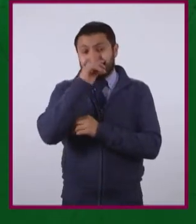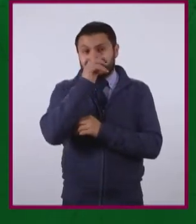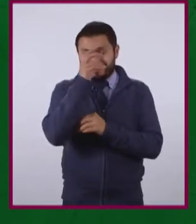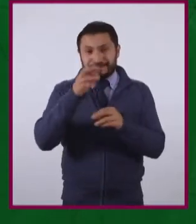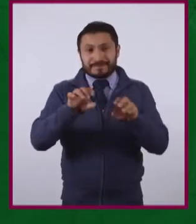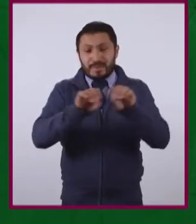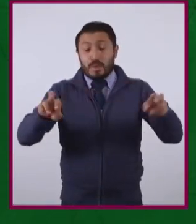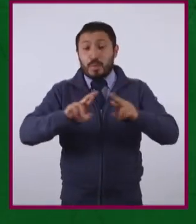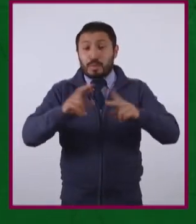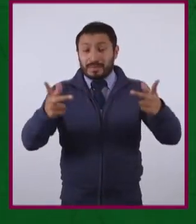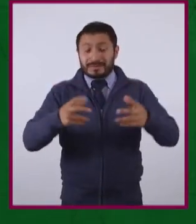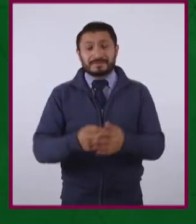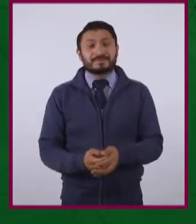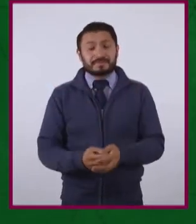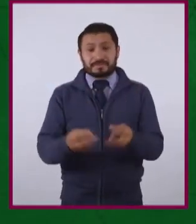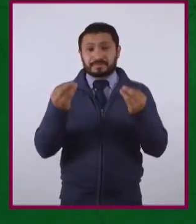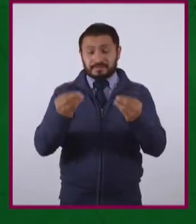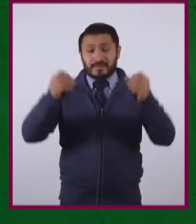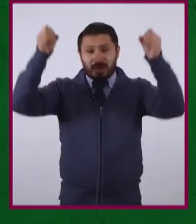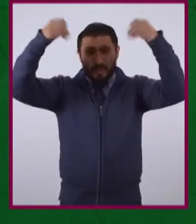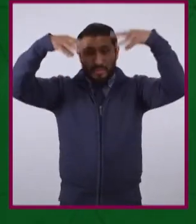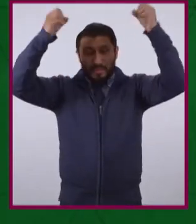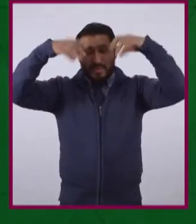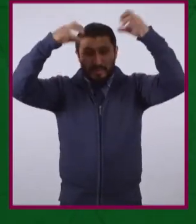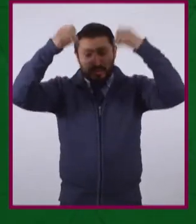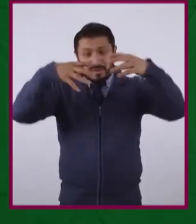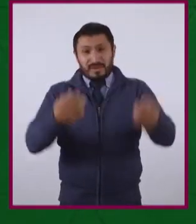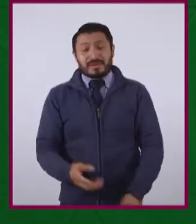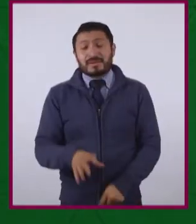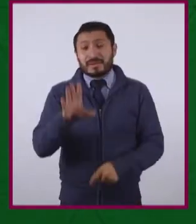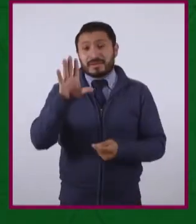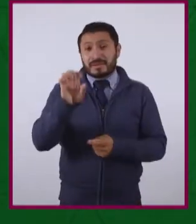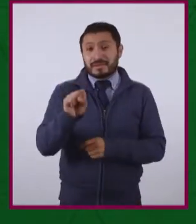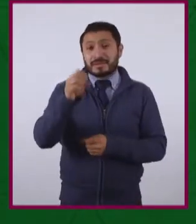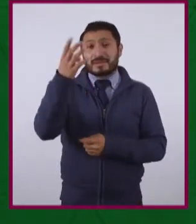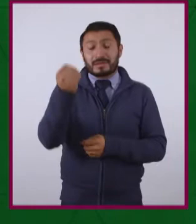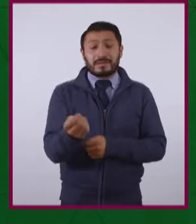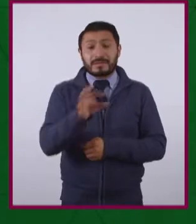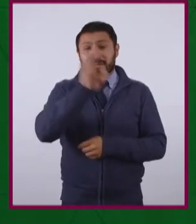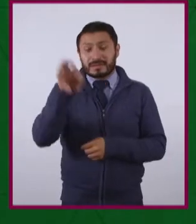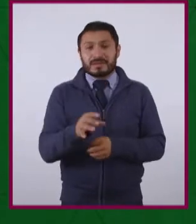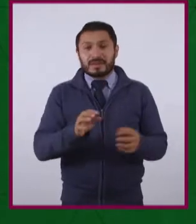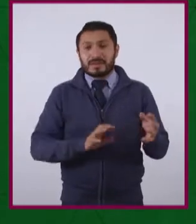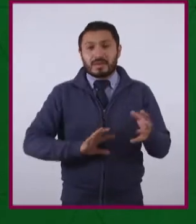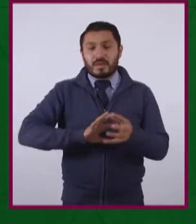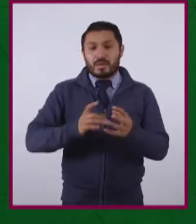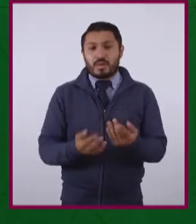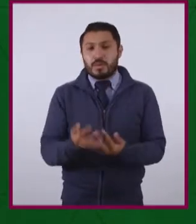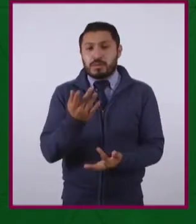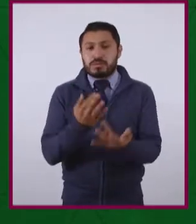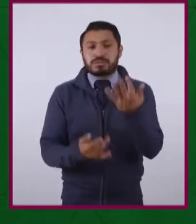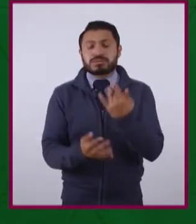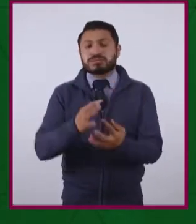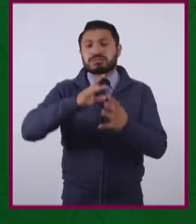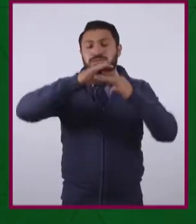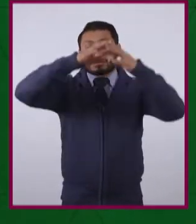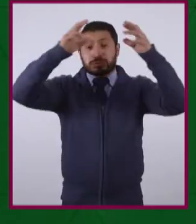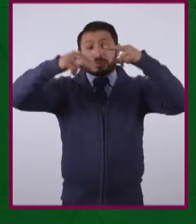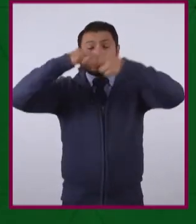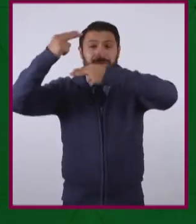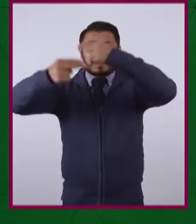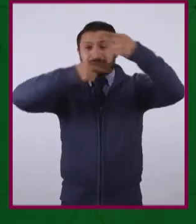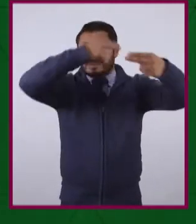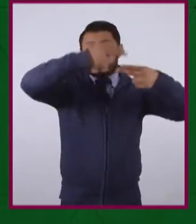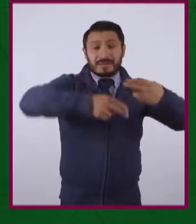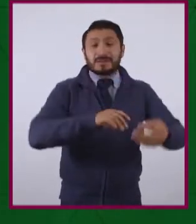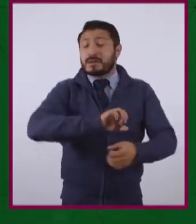mayor parte de la precipitación pluvial, el 69%, regresa a la atmósfera por evapotranspiración. Otra